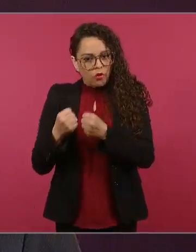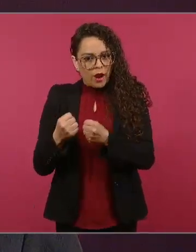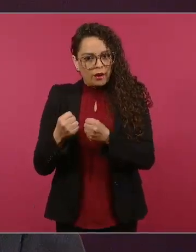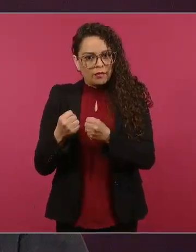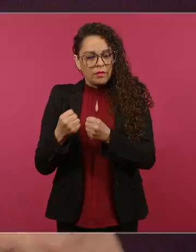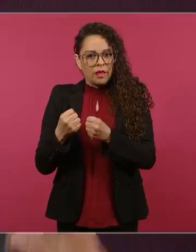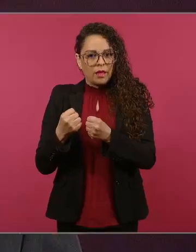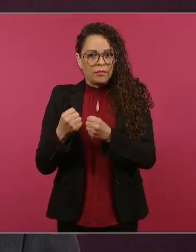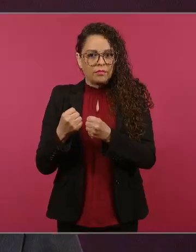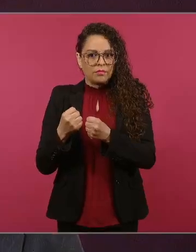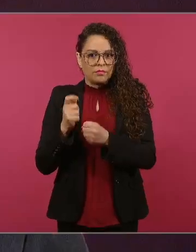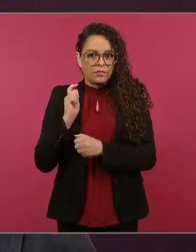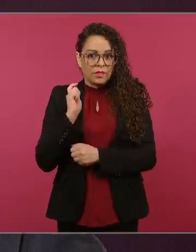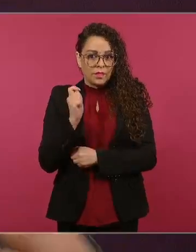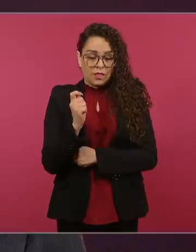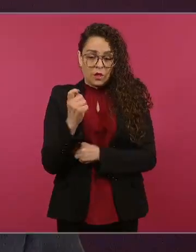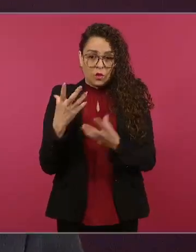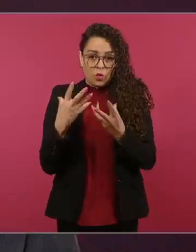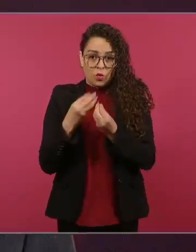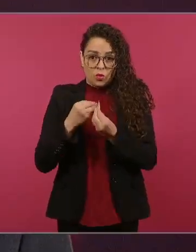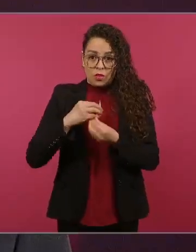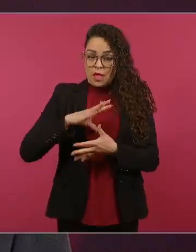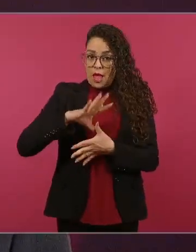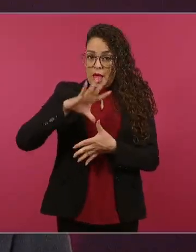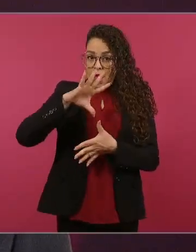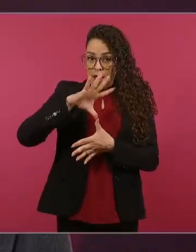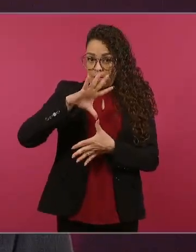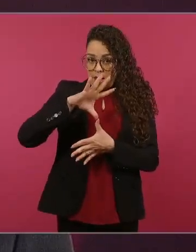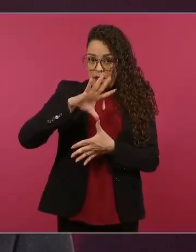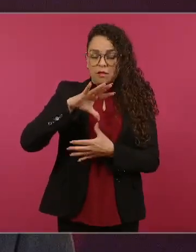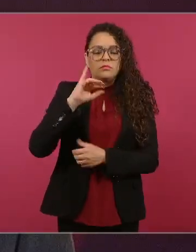América del Norte y a toda América, sí.